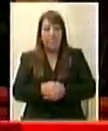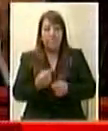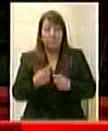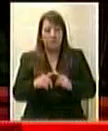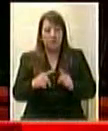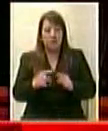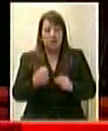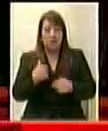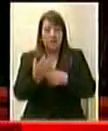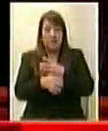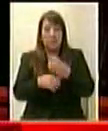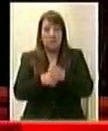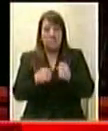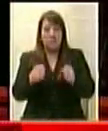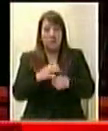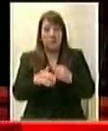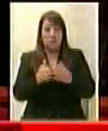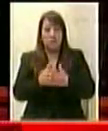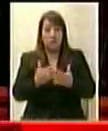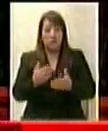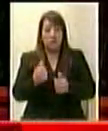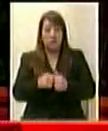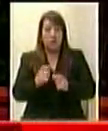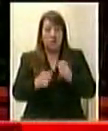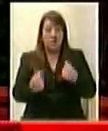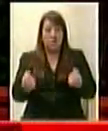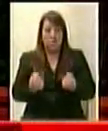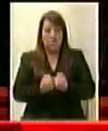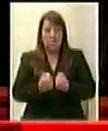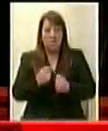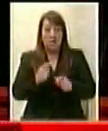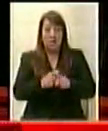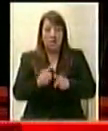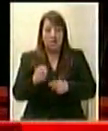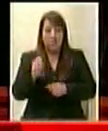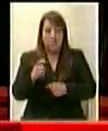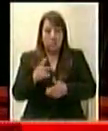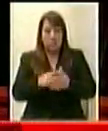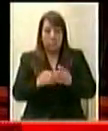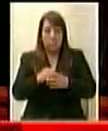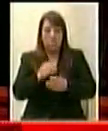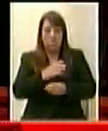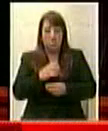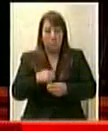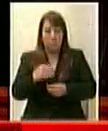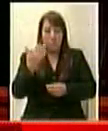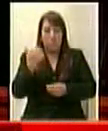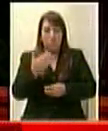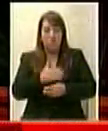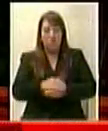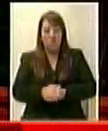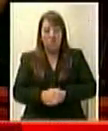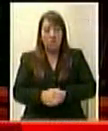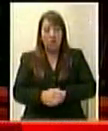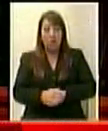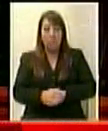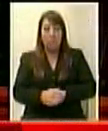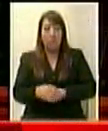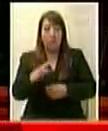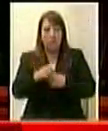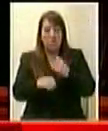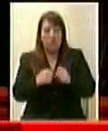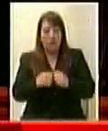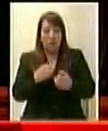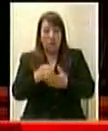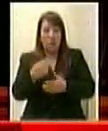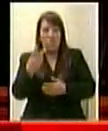pero los ata en la totalidad a los afectados. Y también señalar que en el gobierno de Alan García, en los 5 años